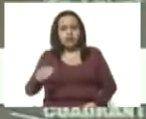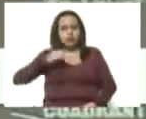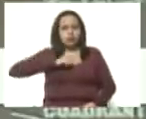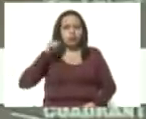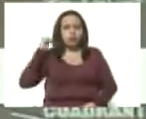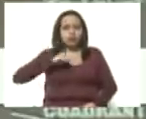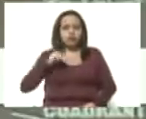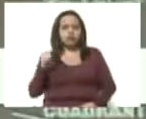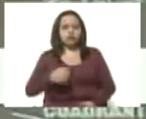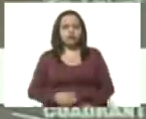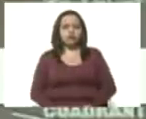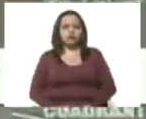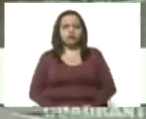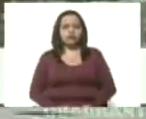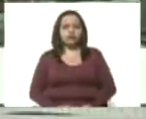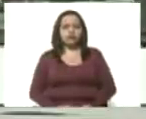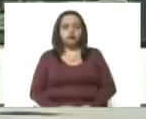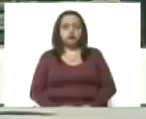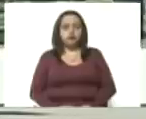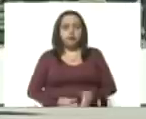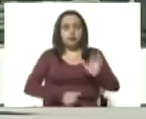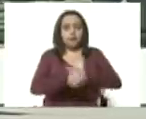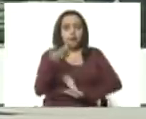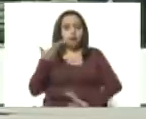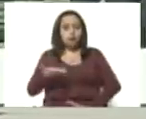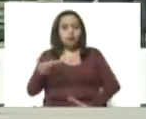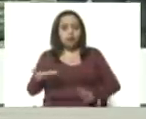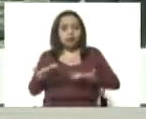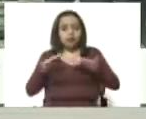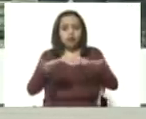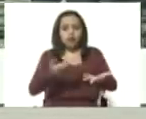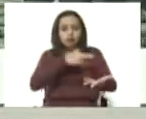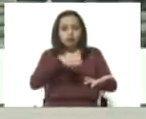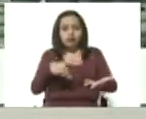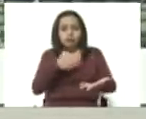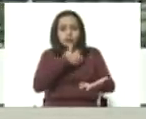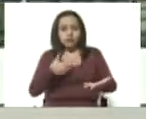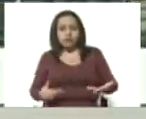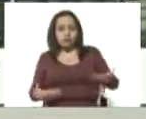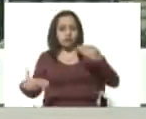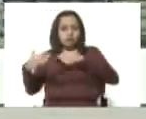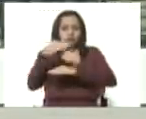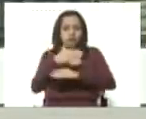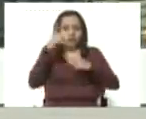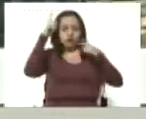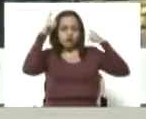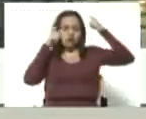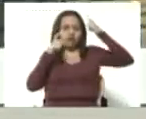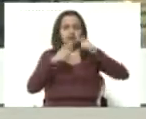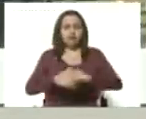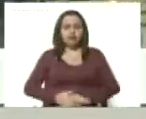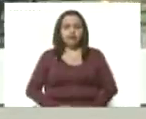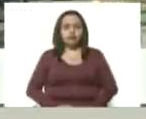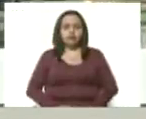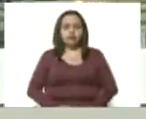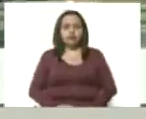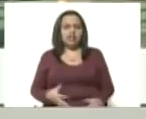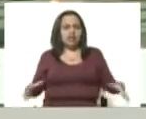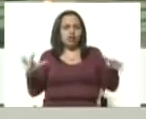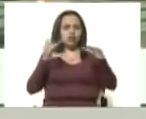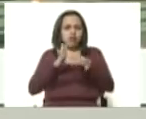cívico-militar-policial. Uno de los importantes legados que nos dejó nuestro comandante supremo Hugo Chávez, que es la